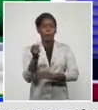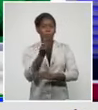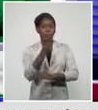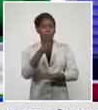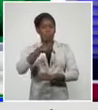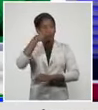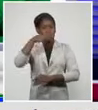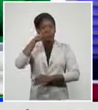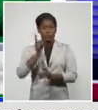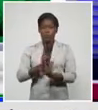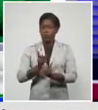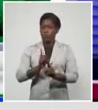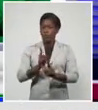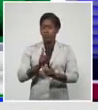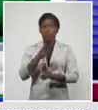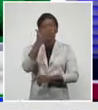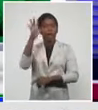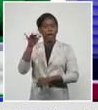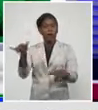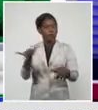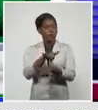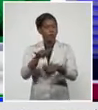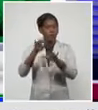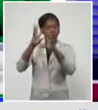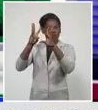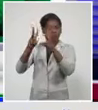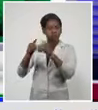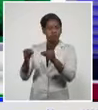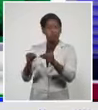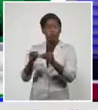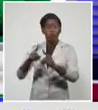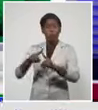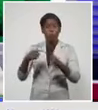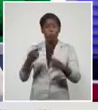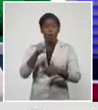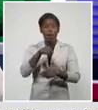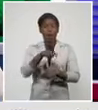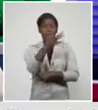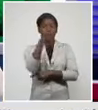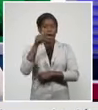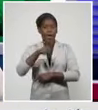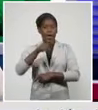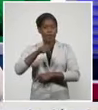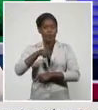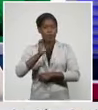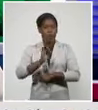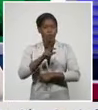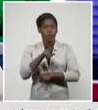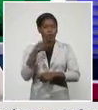extranjeras. El 94,3% pues han sido